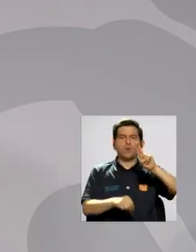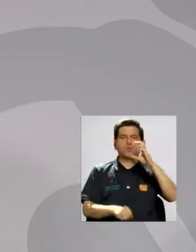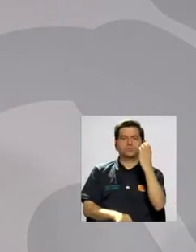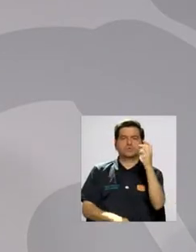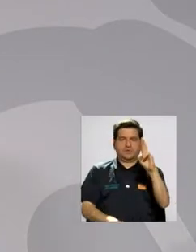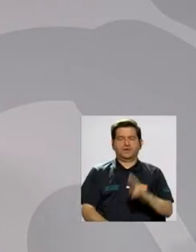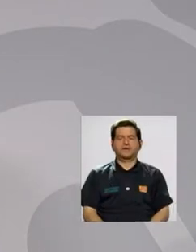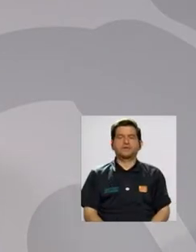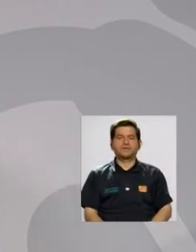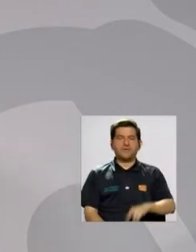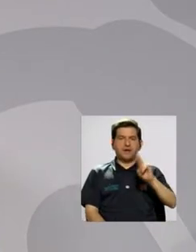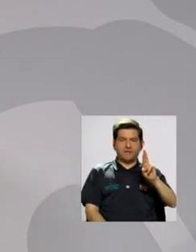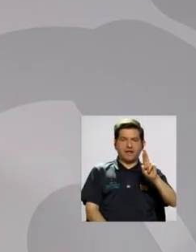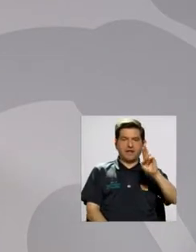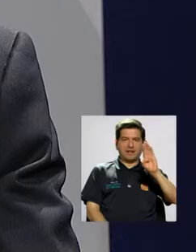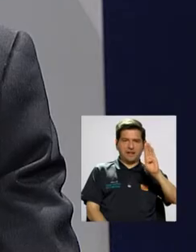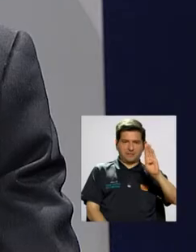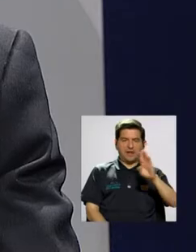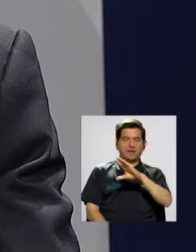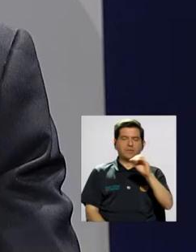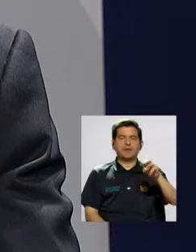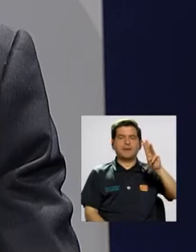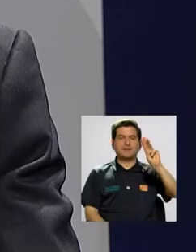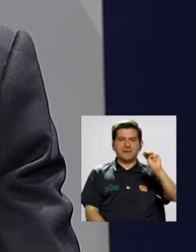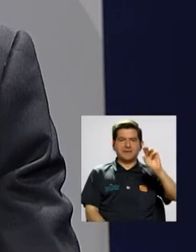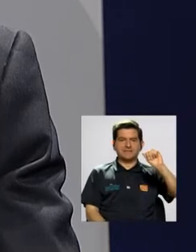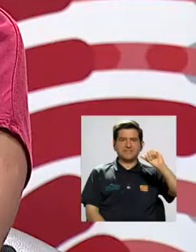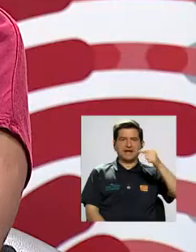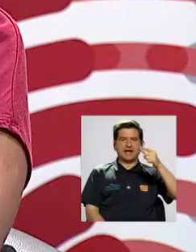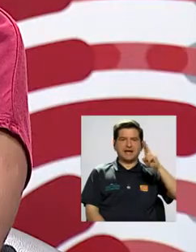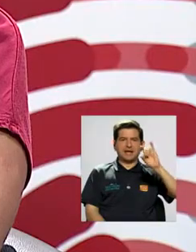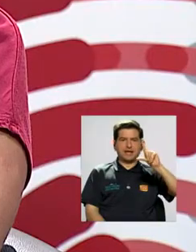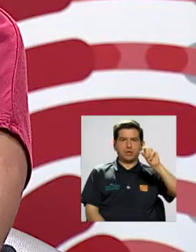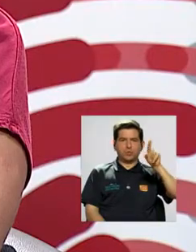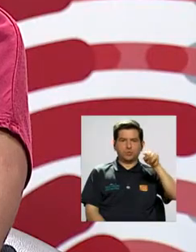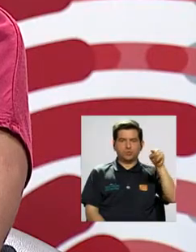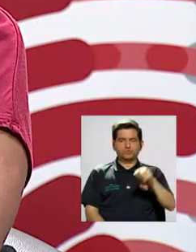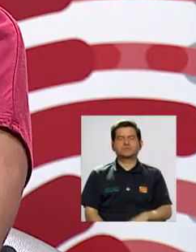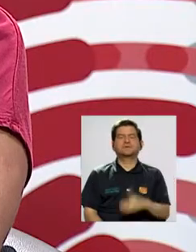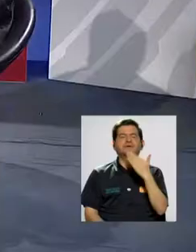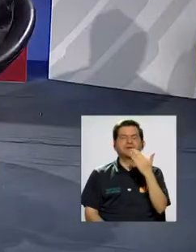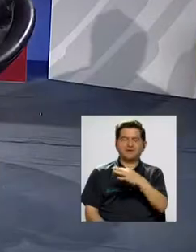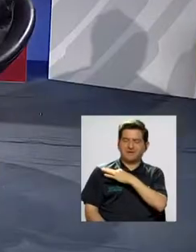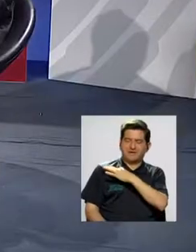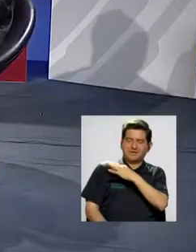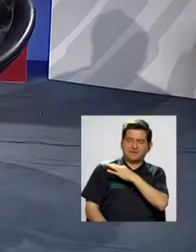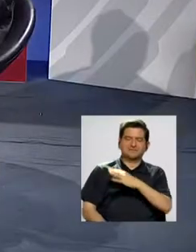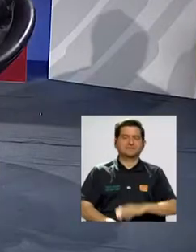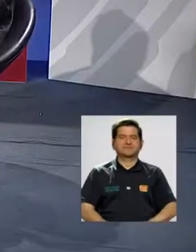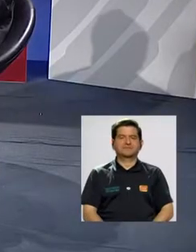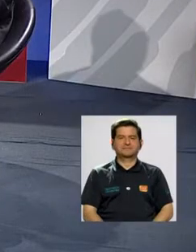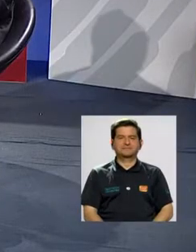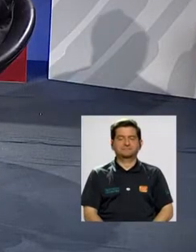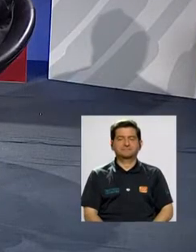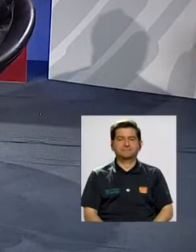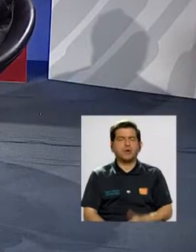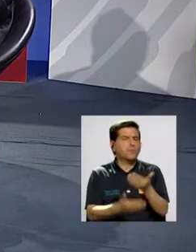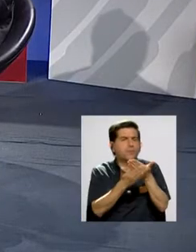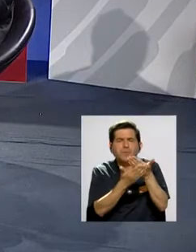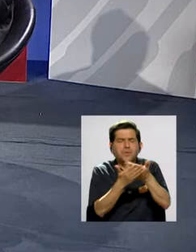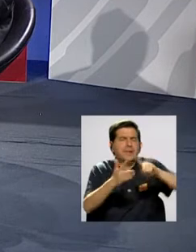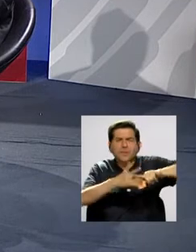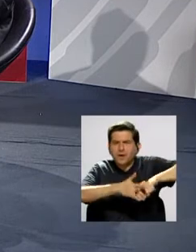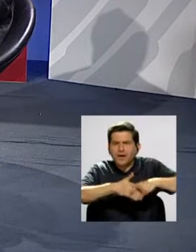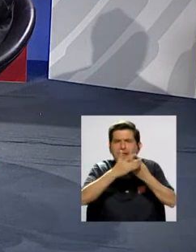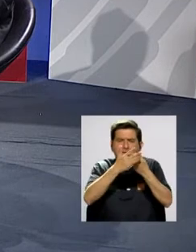Me acompaña Don Randall Blanco y Marcia Aguiluz. Un placer que estén con nosotros. Muchas gracias por la invitación. Estamos testeando, para